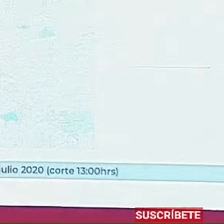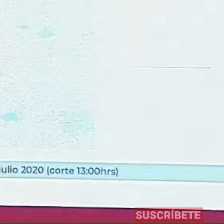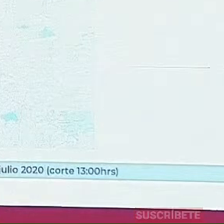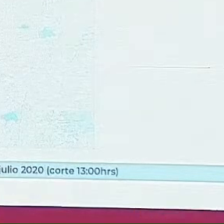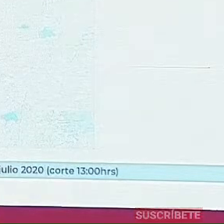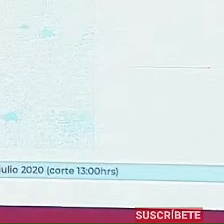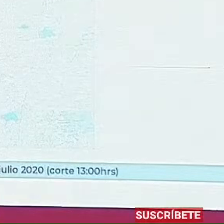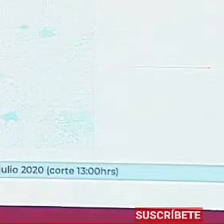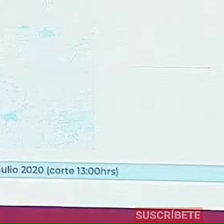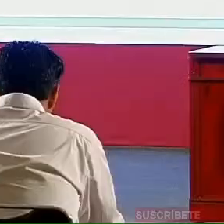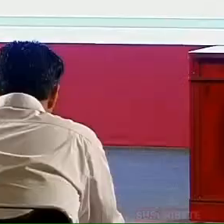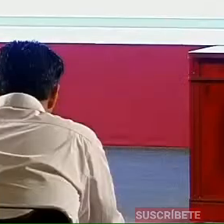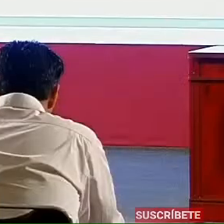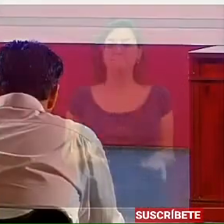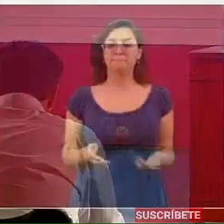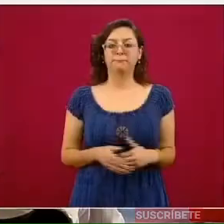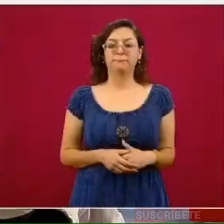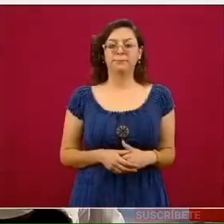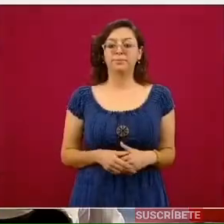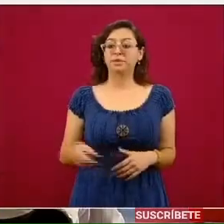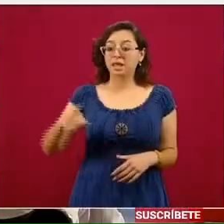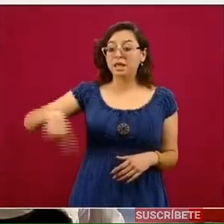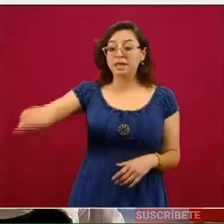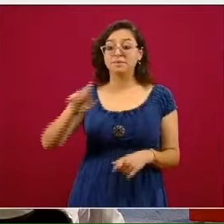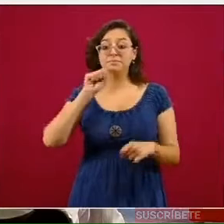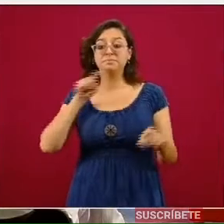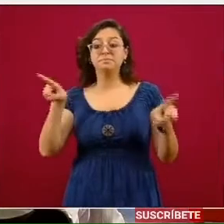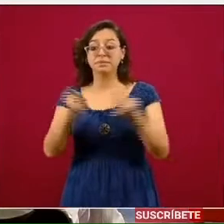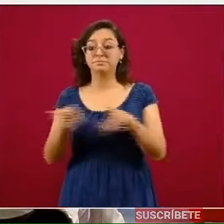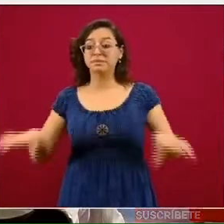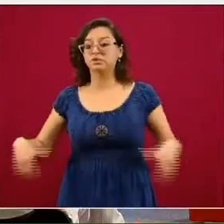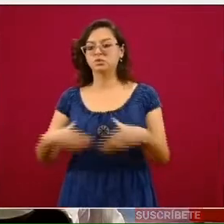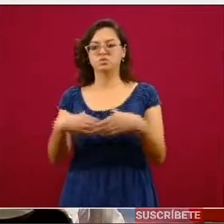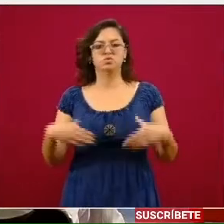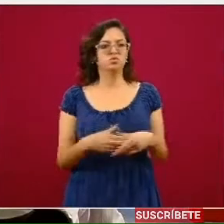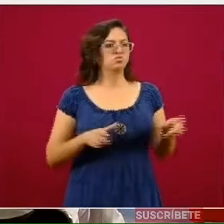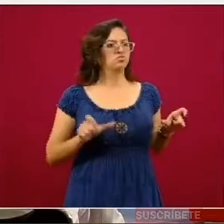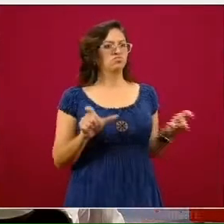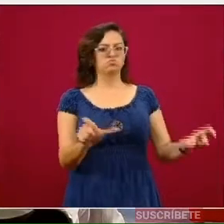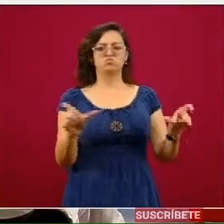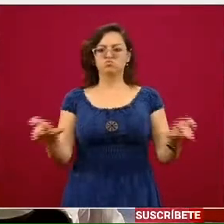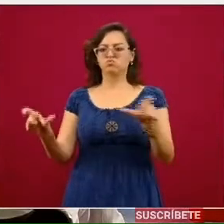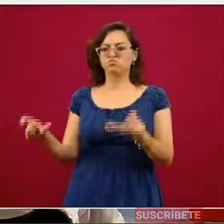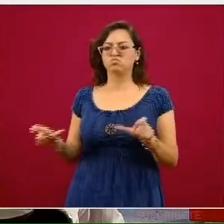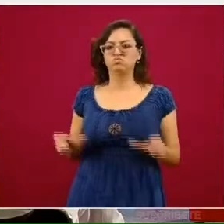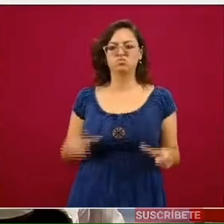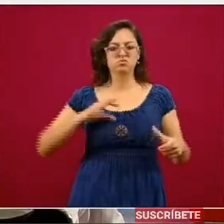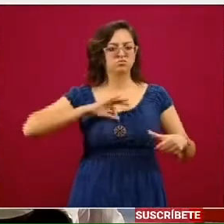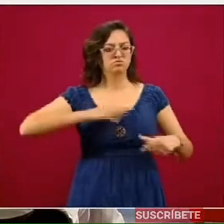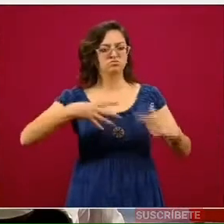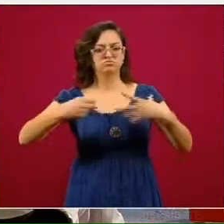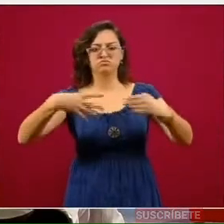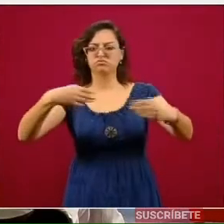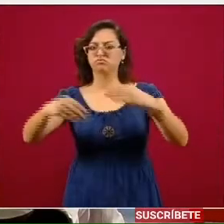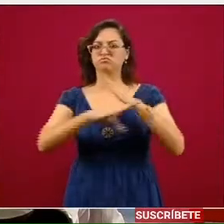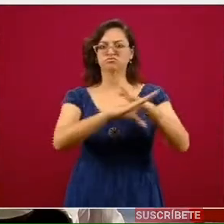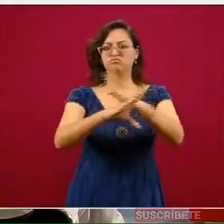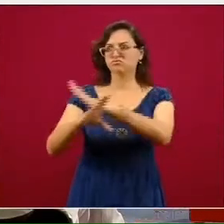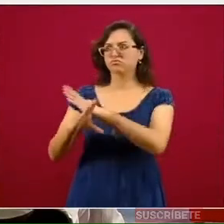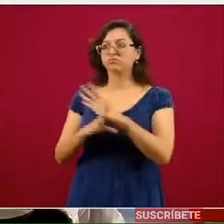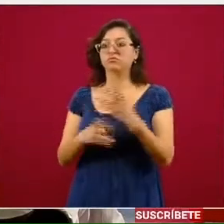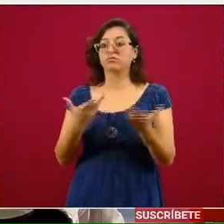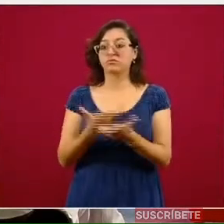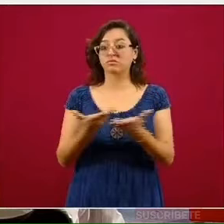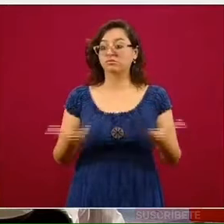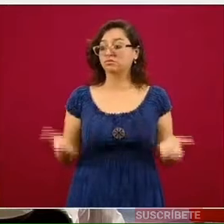no hubiera movilidad durante el tiempo en que esta epidemia estaba activa en los municipios vecinos. Y lo que vemos hoy